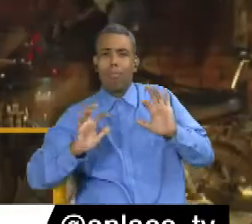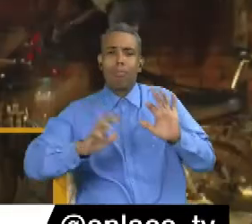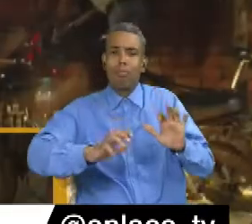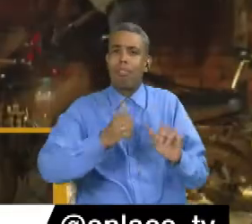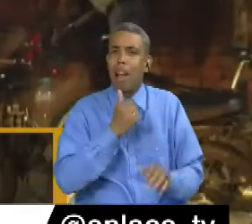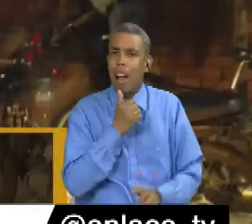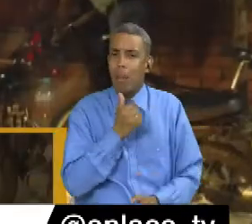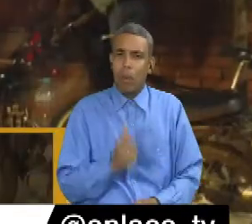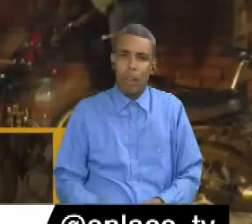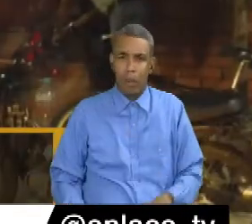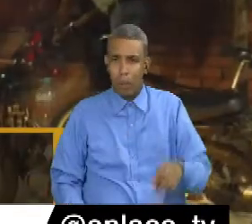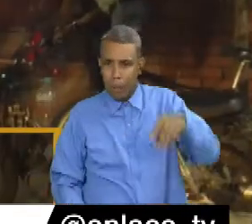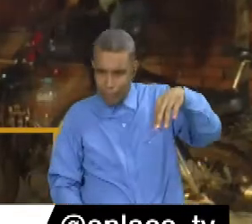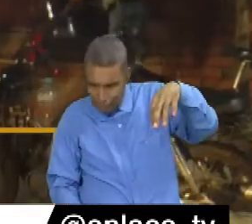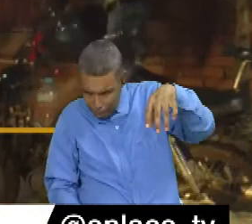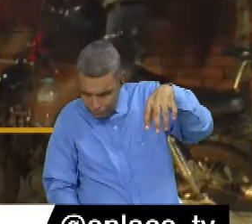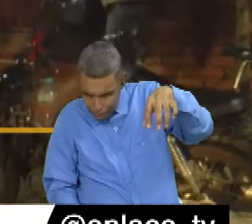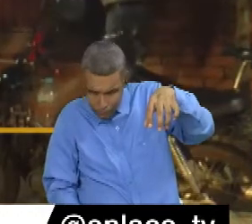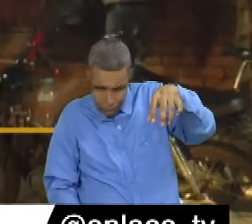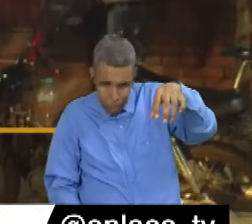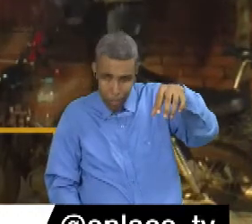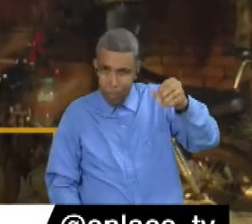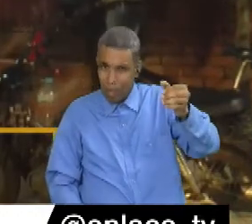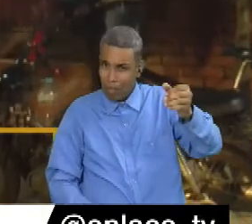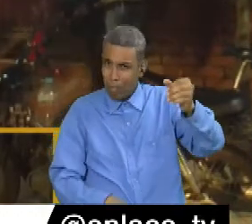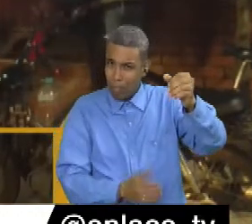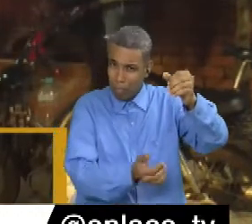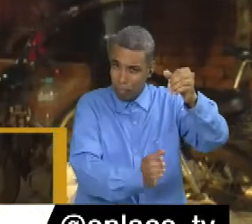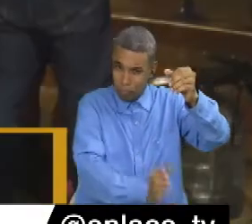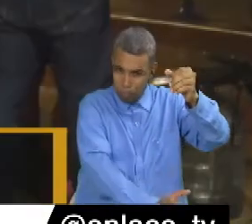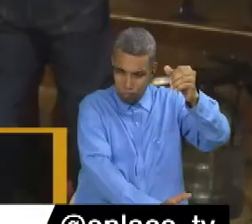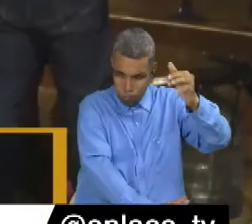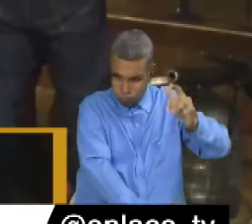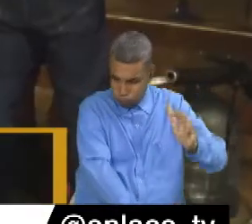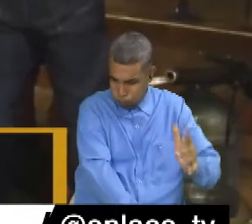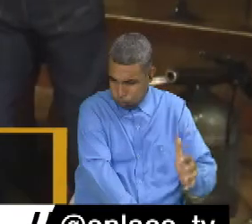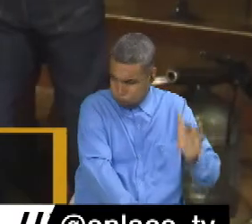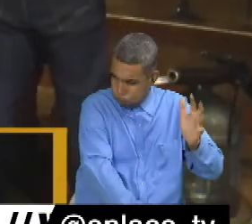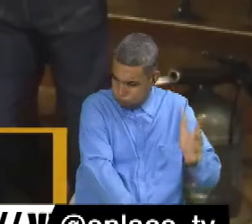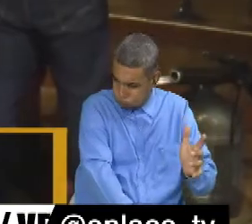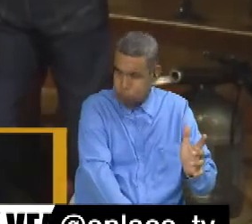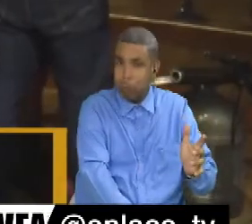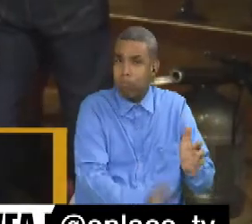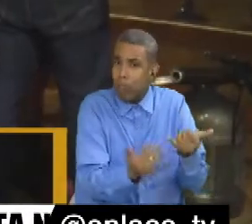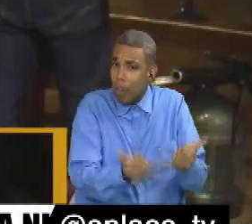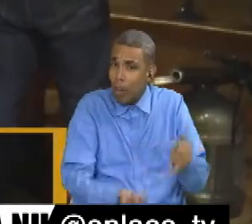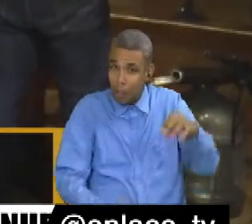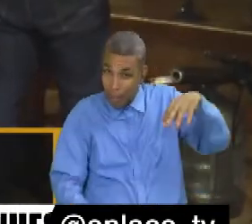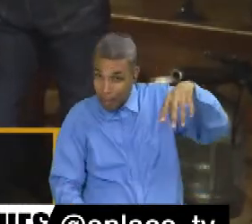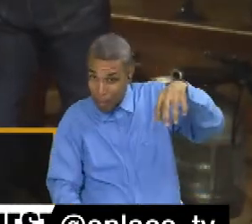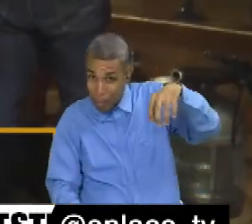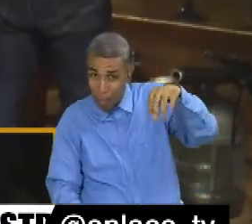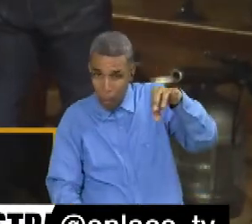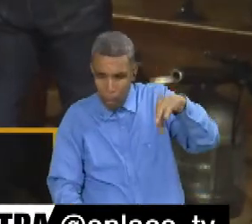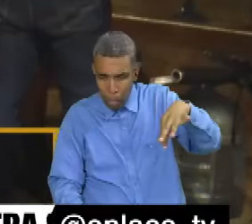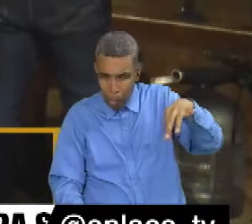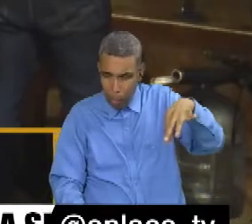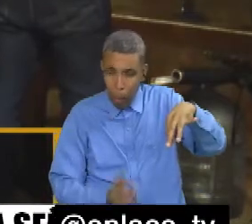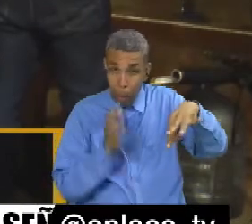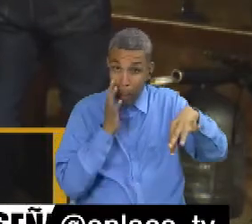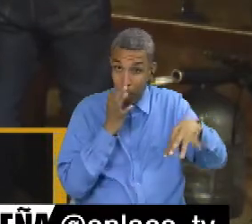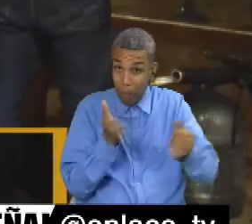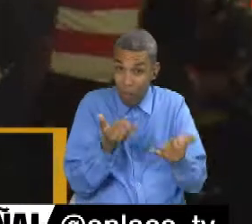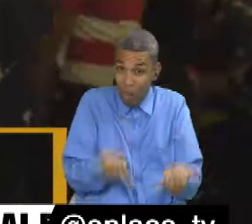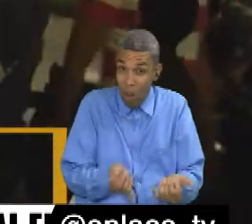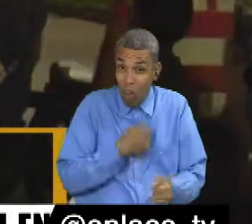se lo debe a la ciudad de Barranca Bermeja por todo el daño ambiental que nos ha hecho a los barranqueños. Y da la casualidad que cuando se presenta una contingencia con el